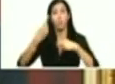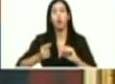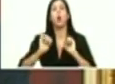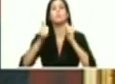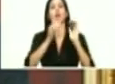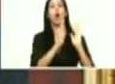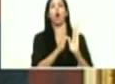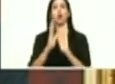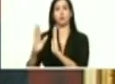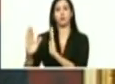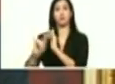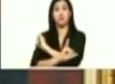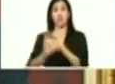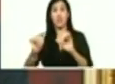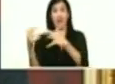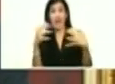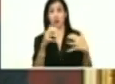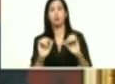un orden